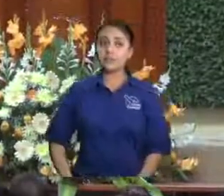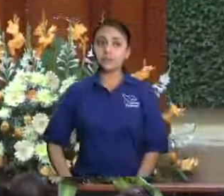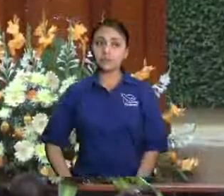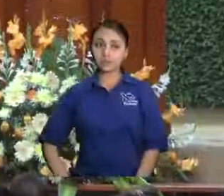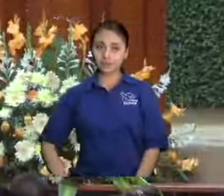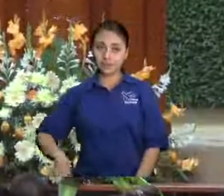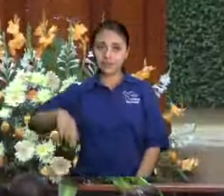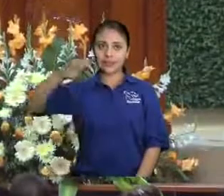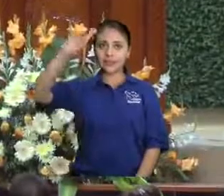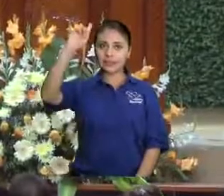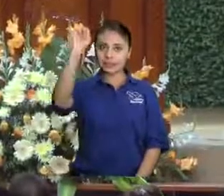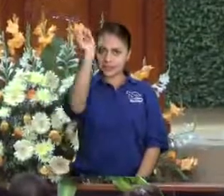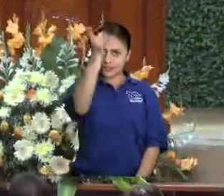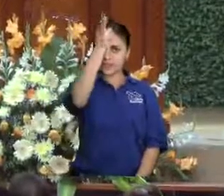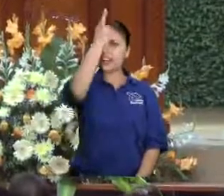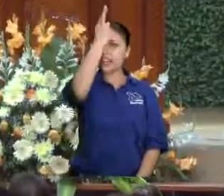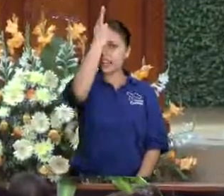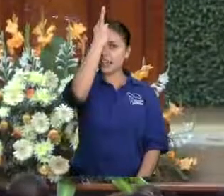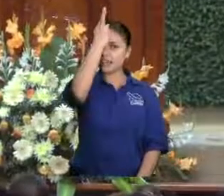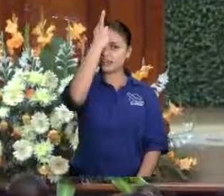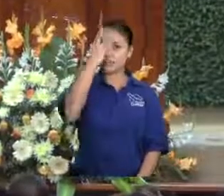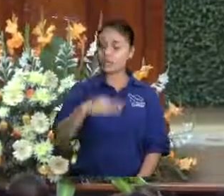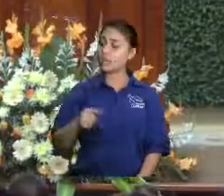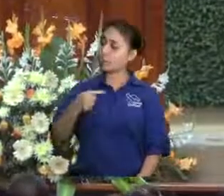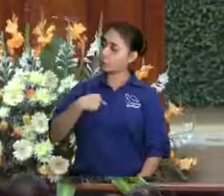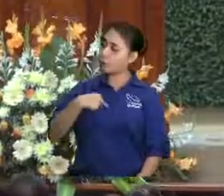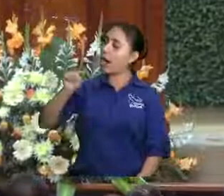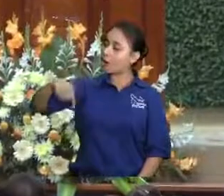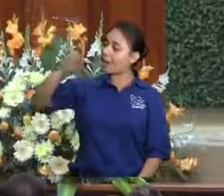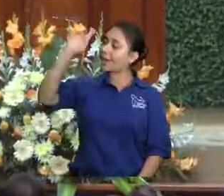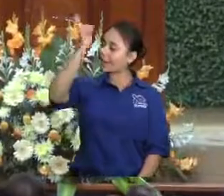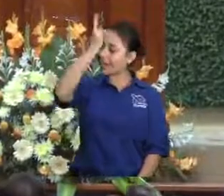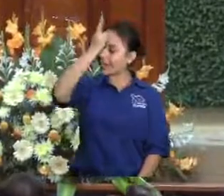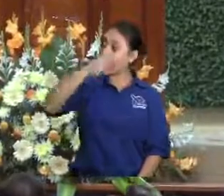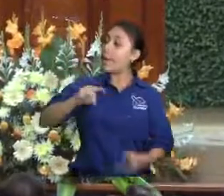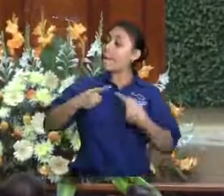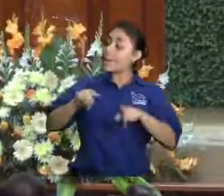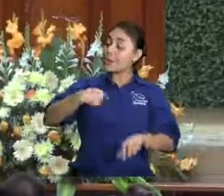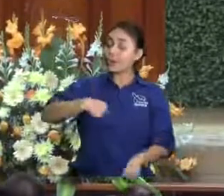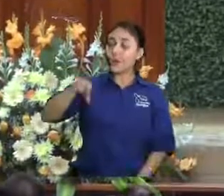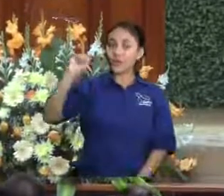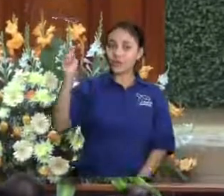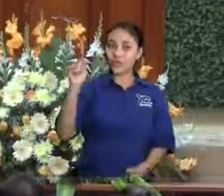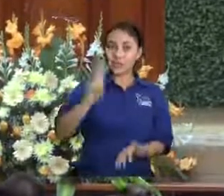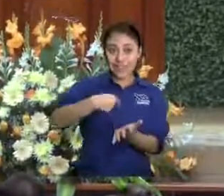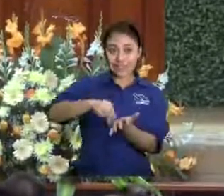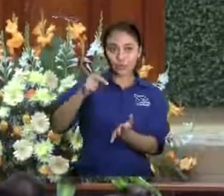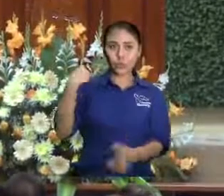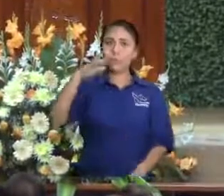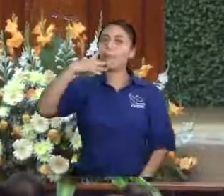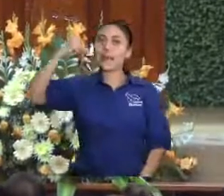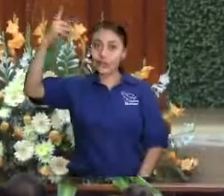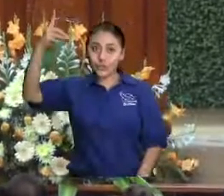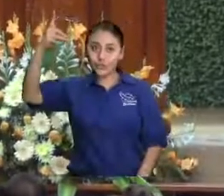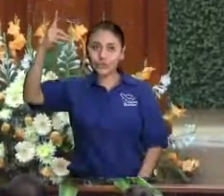experiencia. Entonces, cuando uno tiene una experiencia con Dios y la quiere expresar, ¿quién es el hombre para frenarlo?